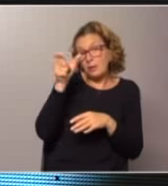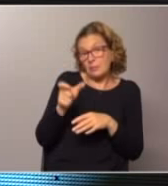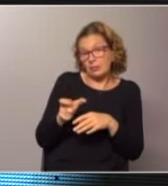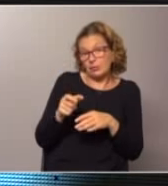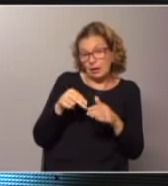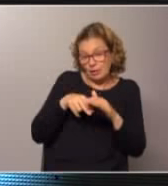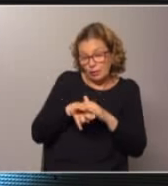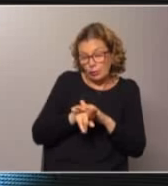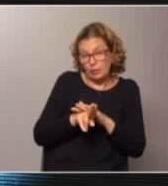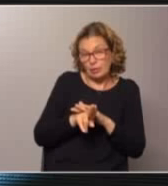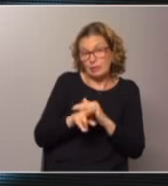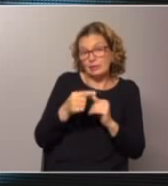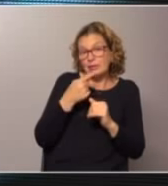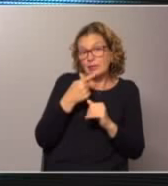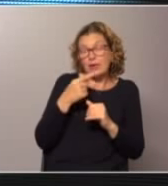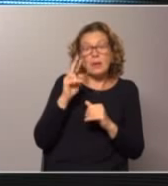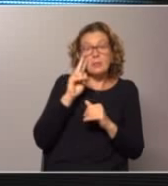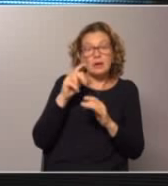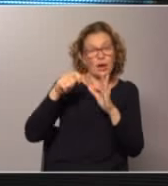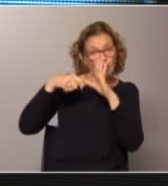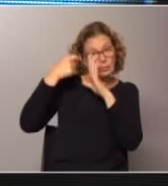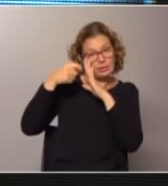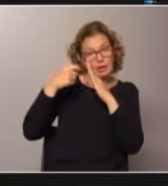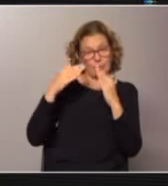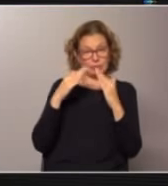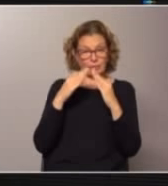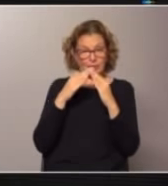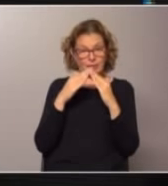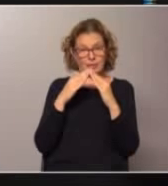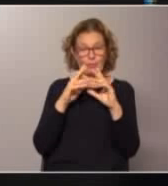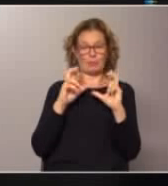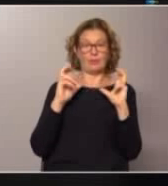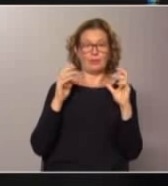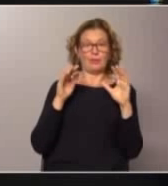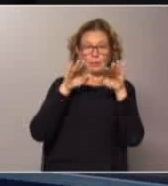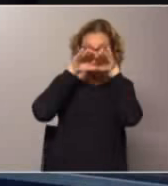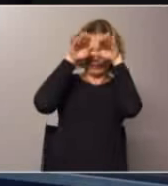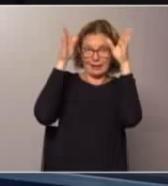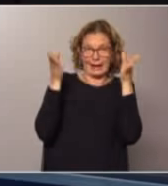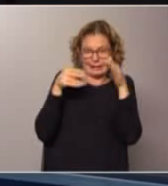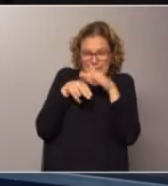resonador le decían bueno mira los vídeos como en tu casa o en tu casa no estás rodeado un tubo de metal